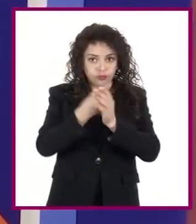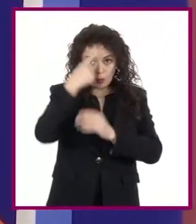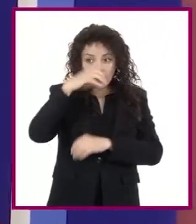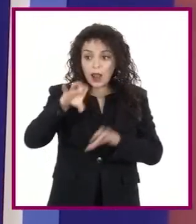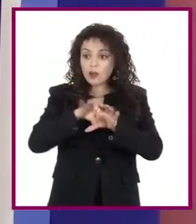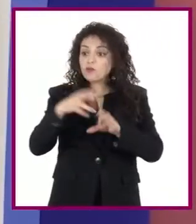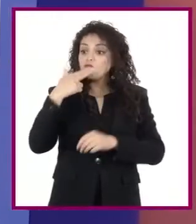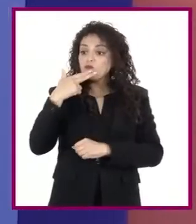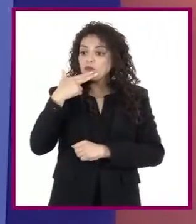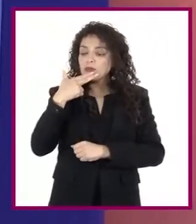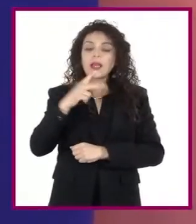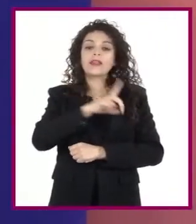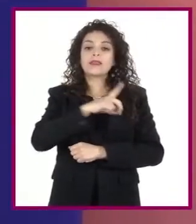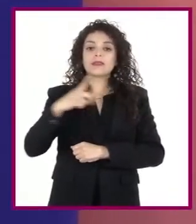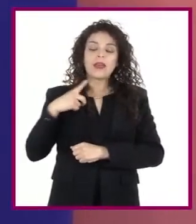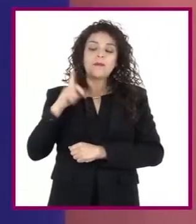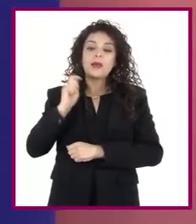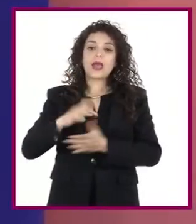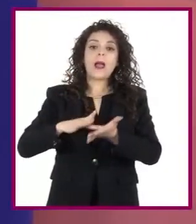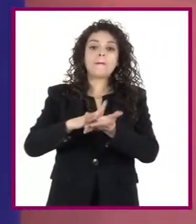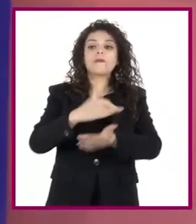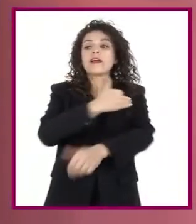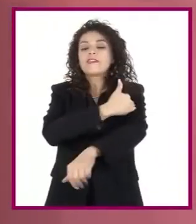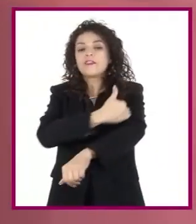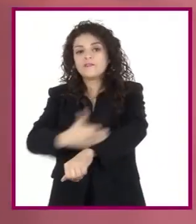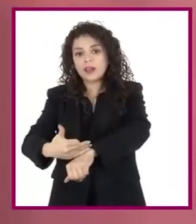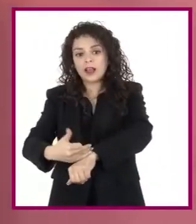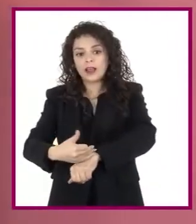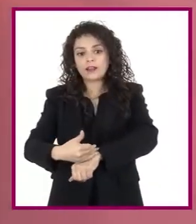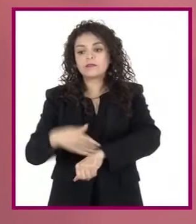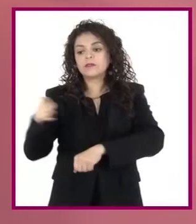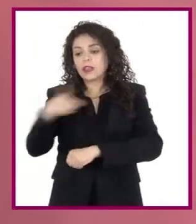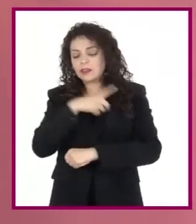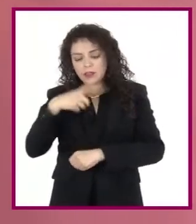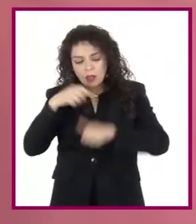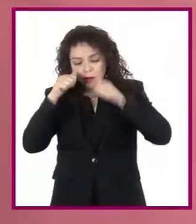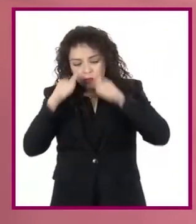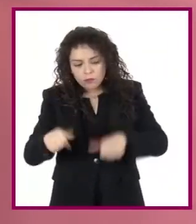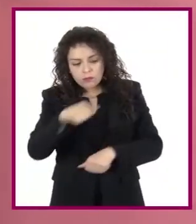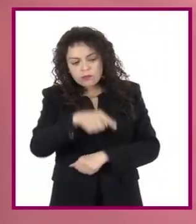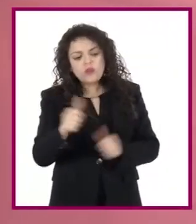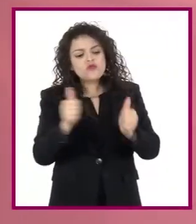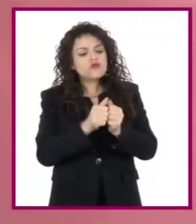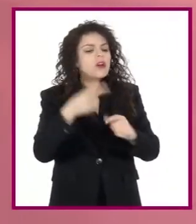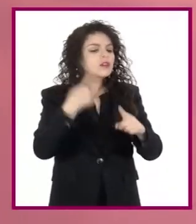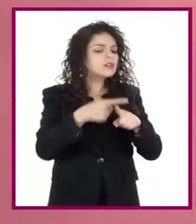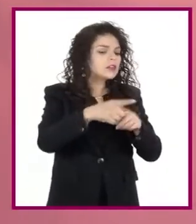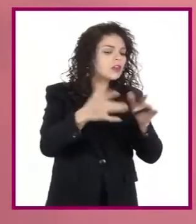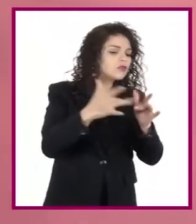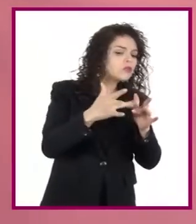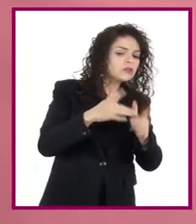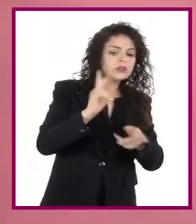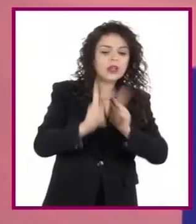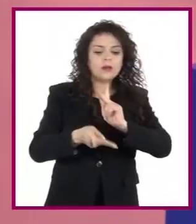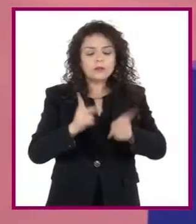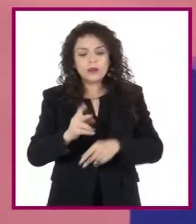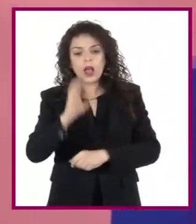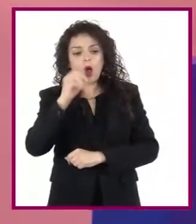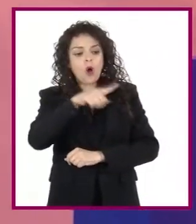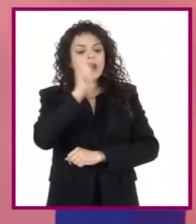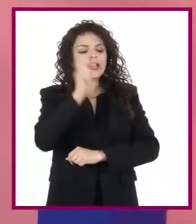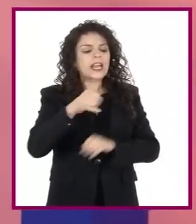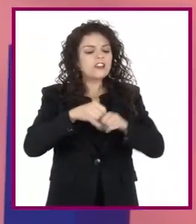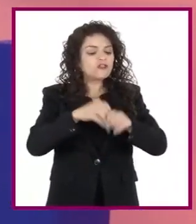guiados por sus familiares y que estén atentos a lo que observan y con quienes interactúan, sobre todo cuando son niños,